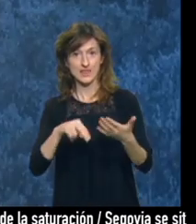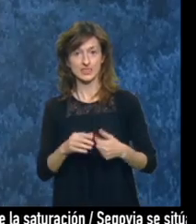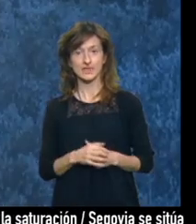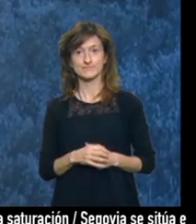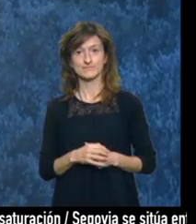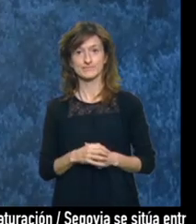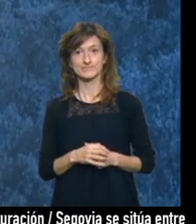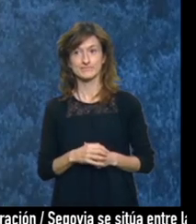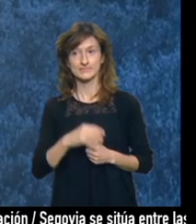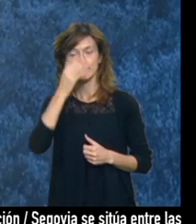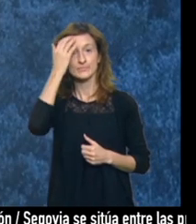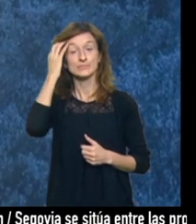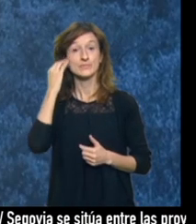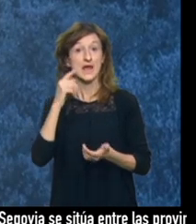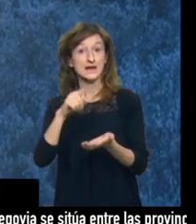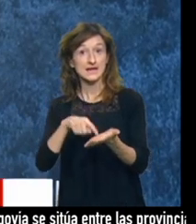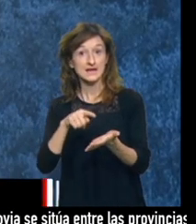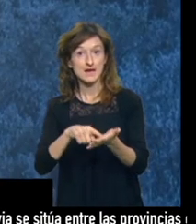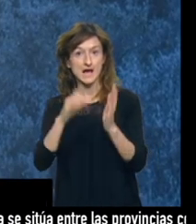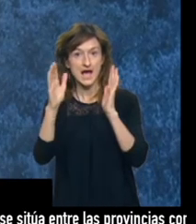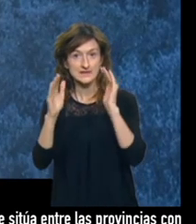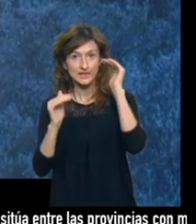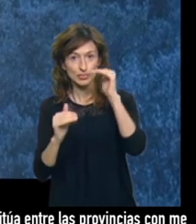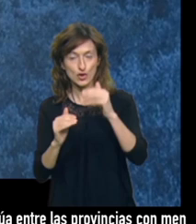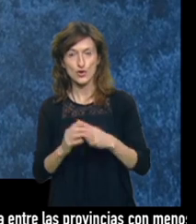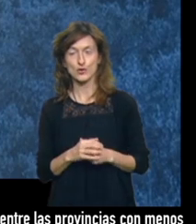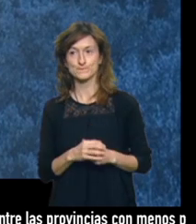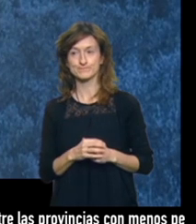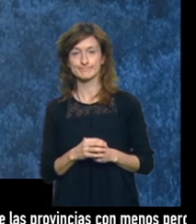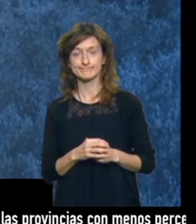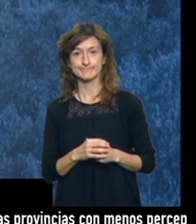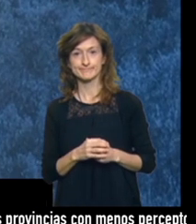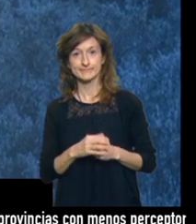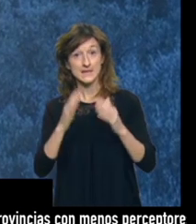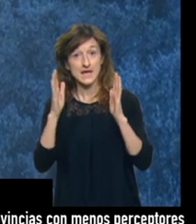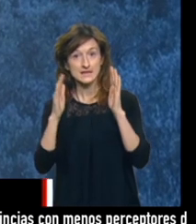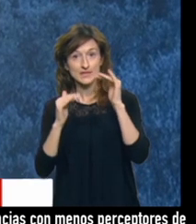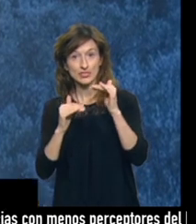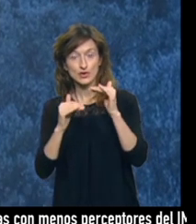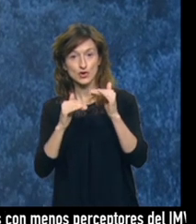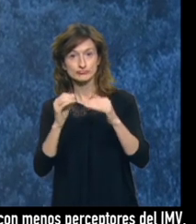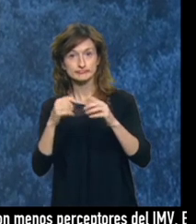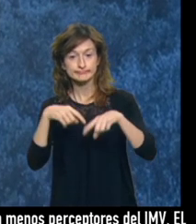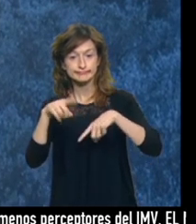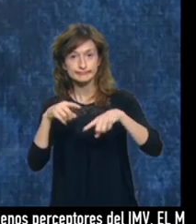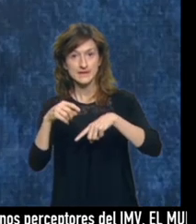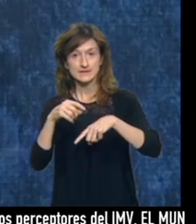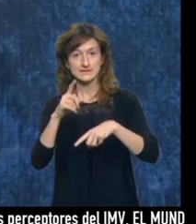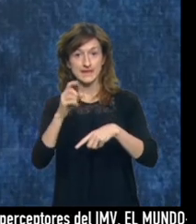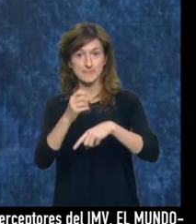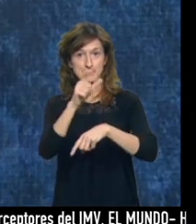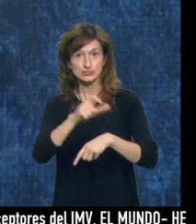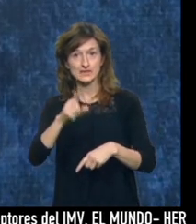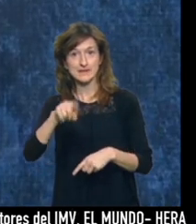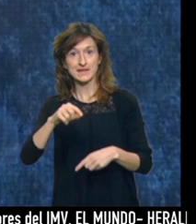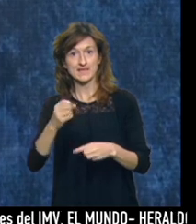Un noroeste que reclama atención no solo en el tráfico de viajeros, sino en el tráfico de mercancías.